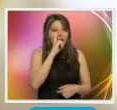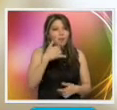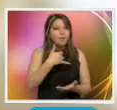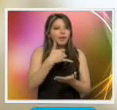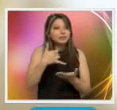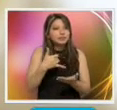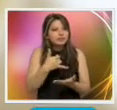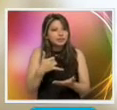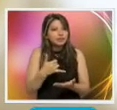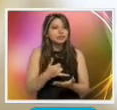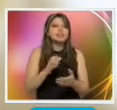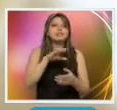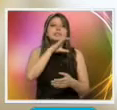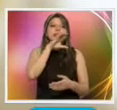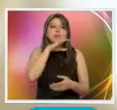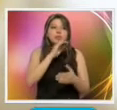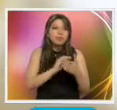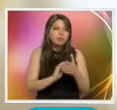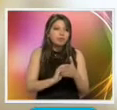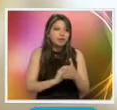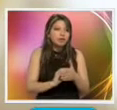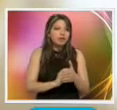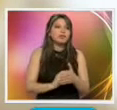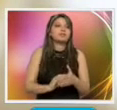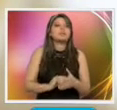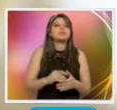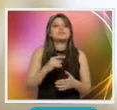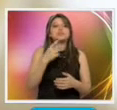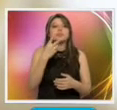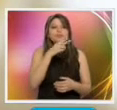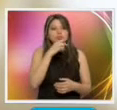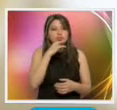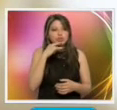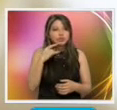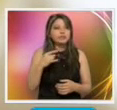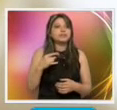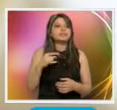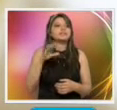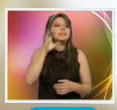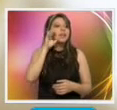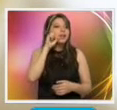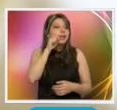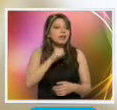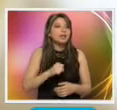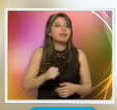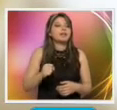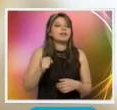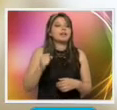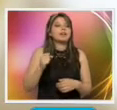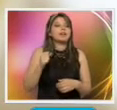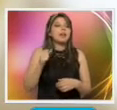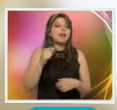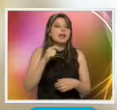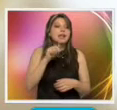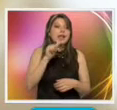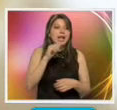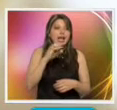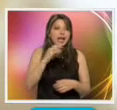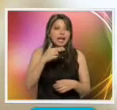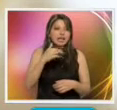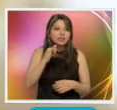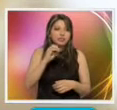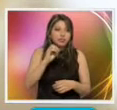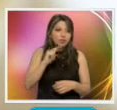pimientos morrón, 1 naranja, 25 gramos de achiote, 40 gramos de queso manchego, 50 gramos de limón con semilla